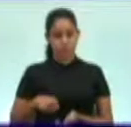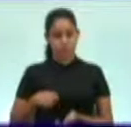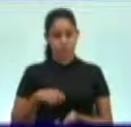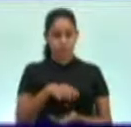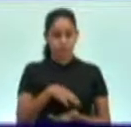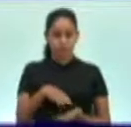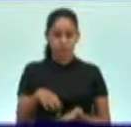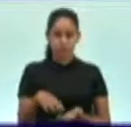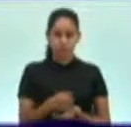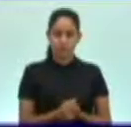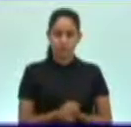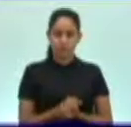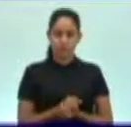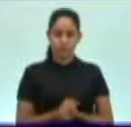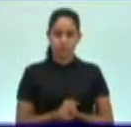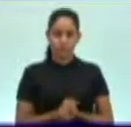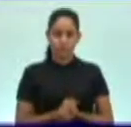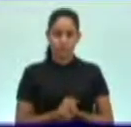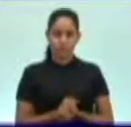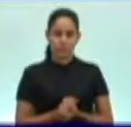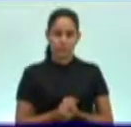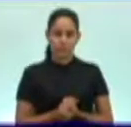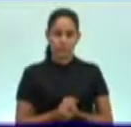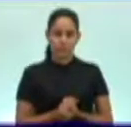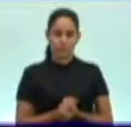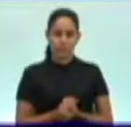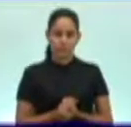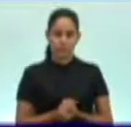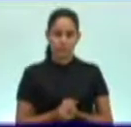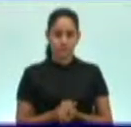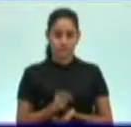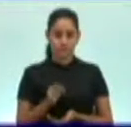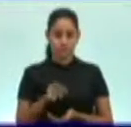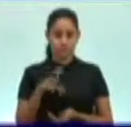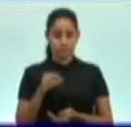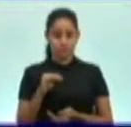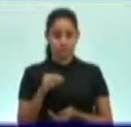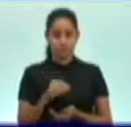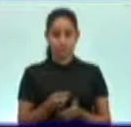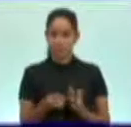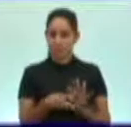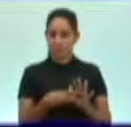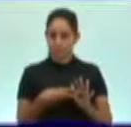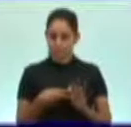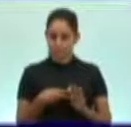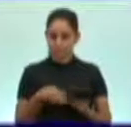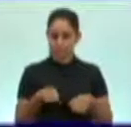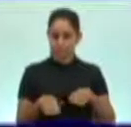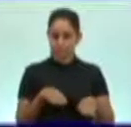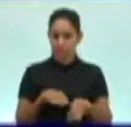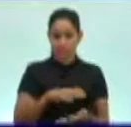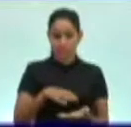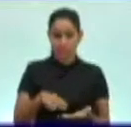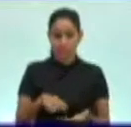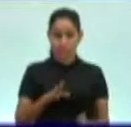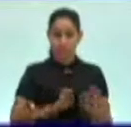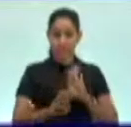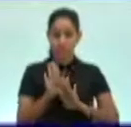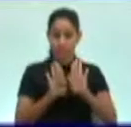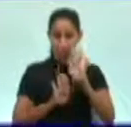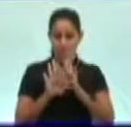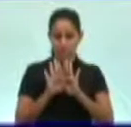ciudadano. Les comento entonces que desde la asignatura Preparación Ciudadana para la